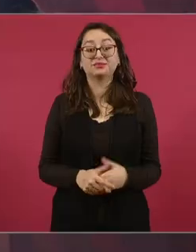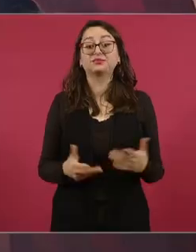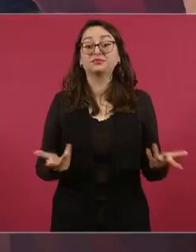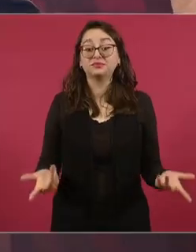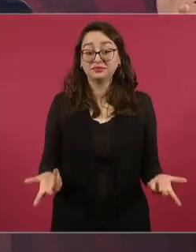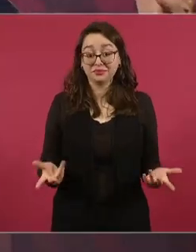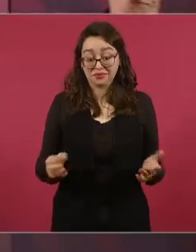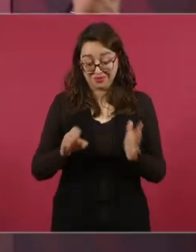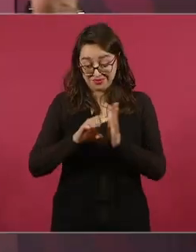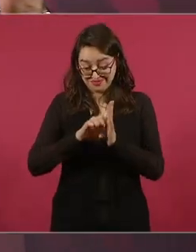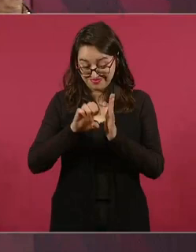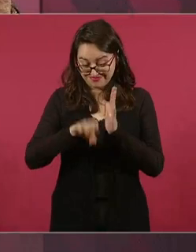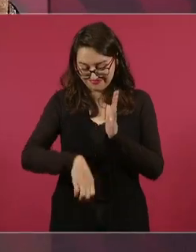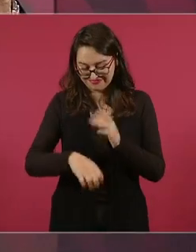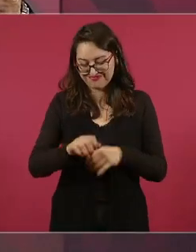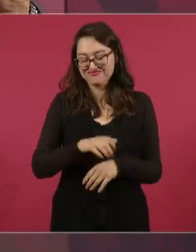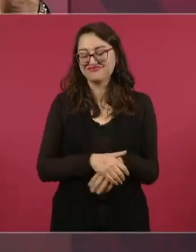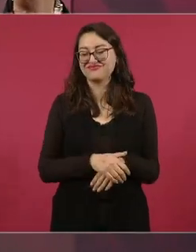concesionado